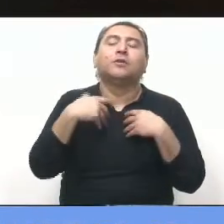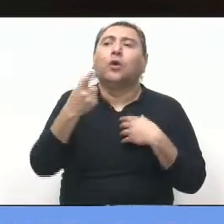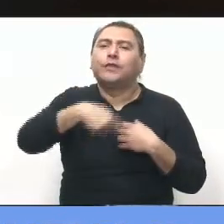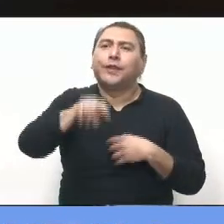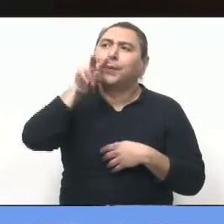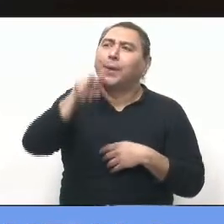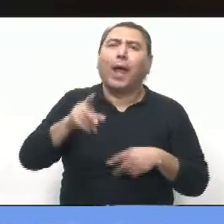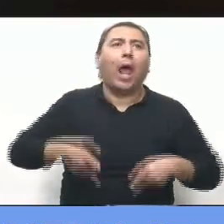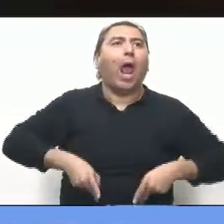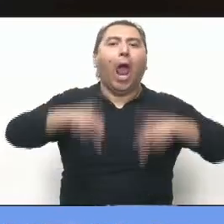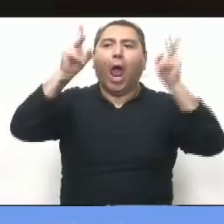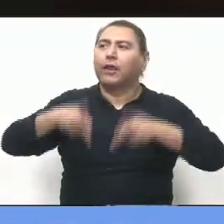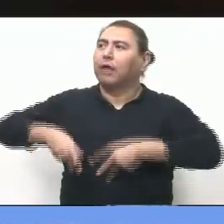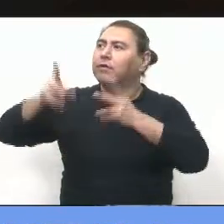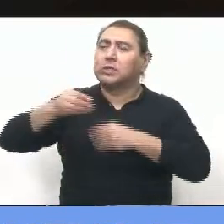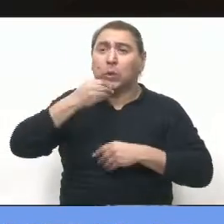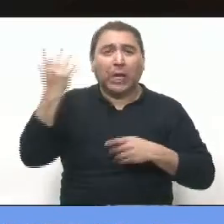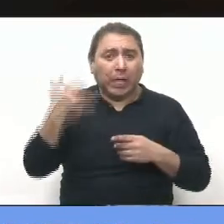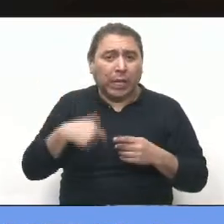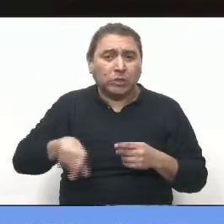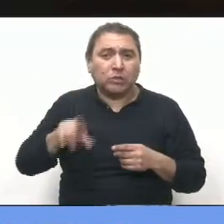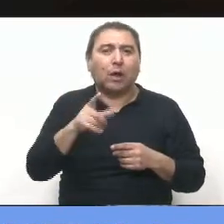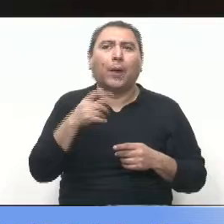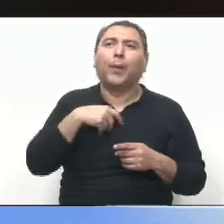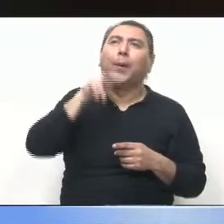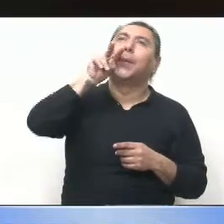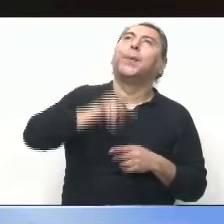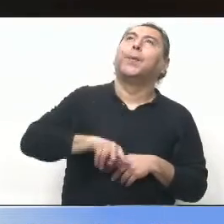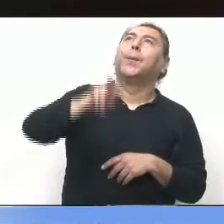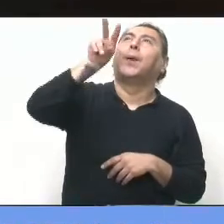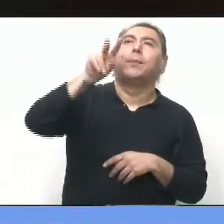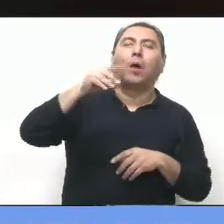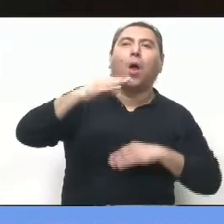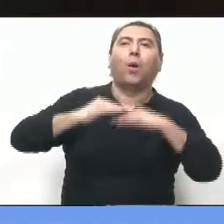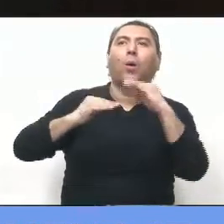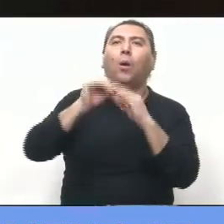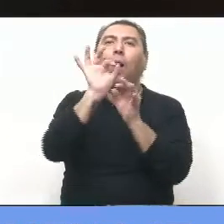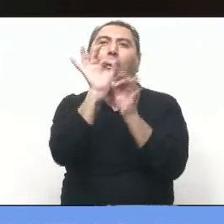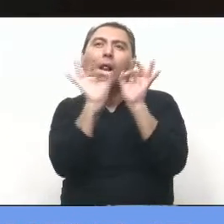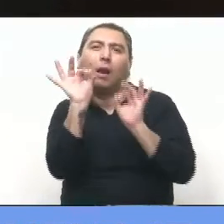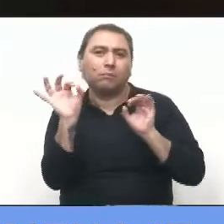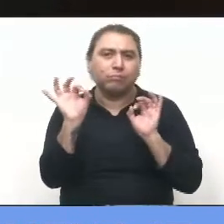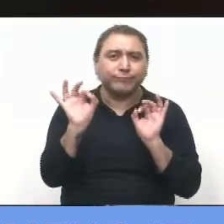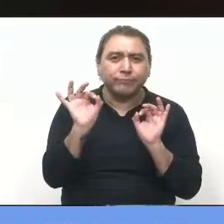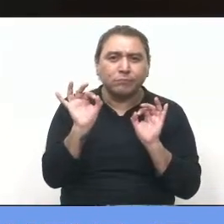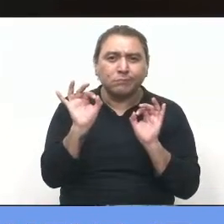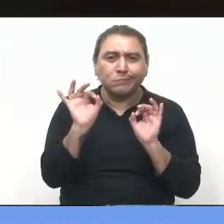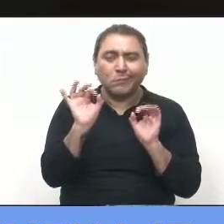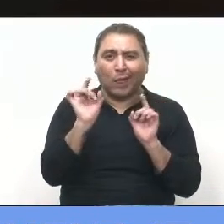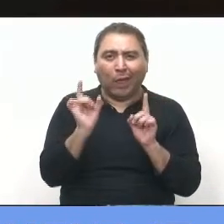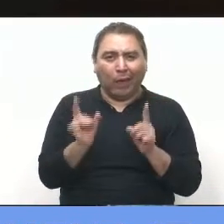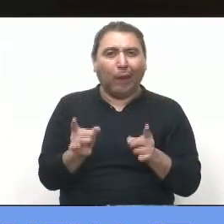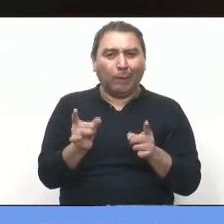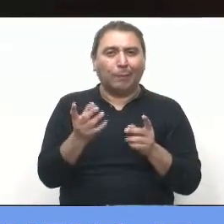edificio, no solo en la estructura edilicia, sino en lo que fue la atención